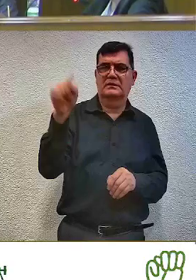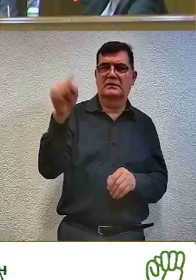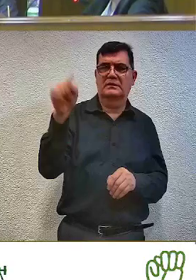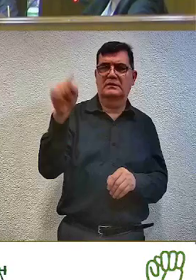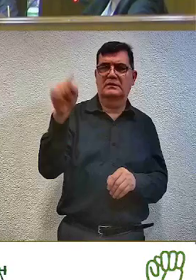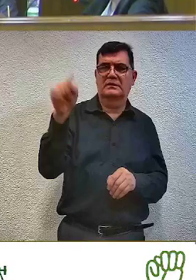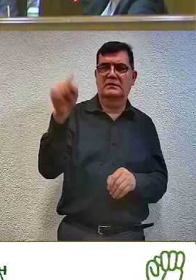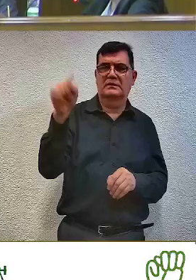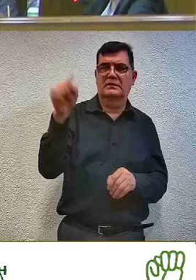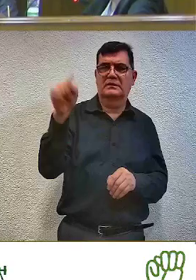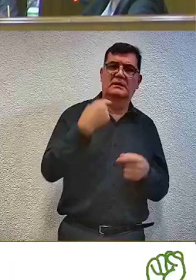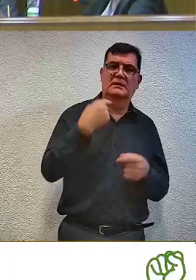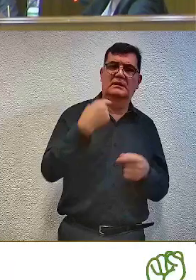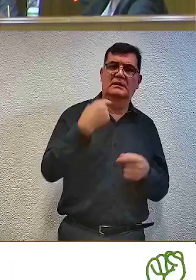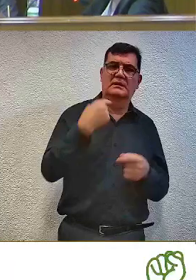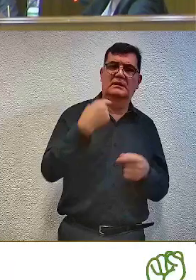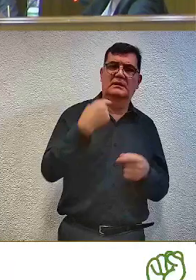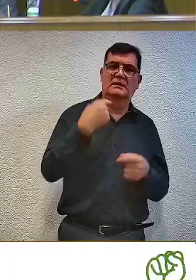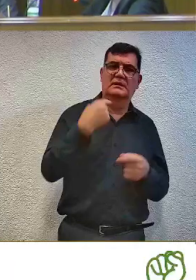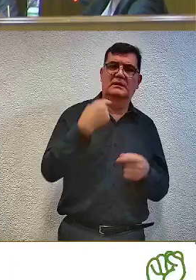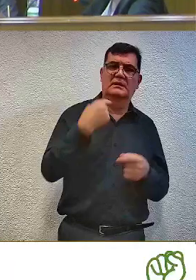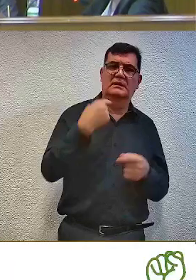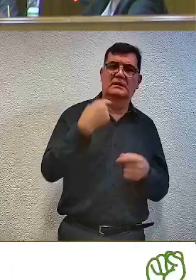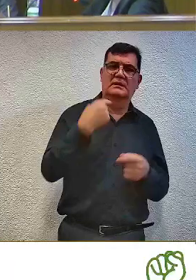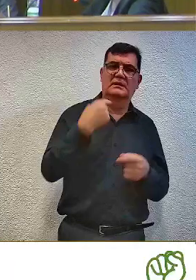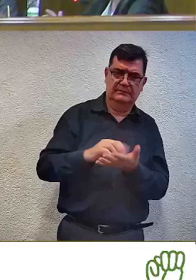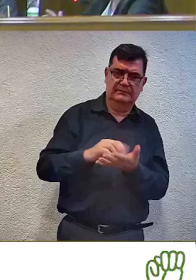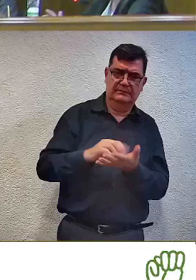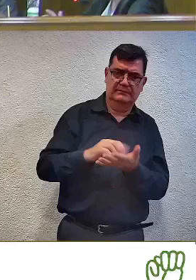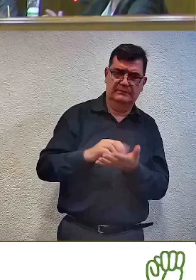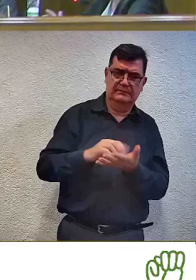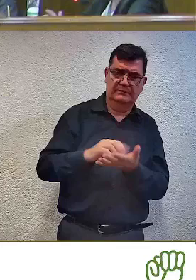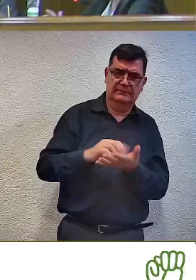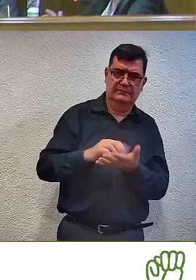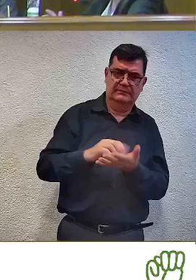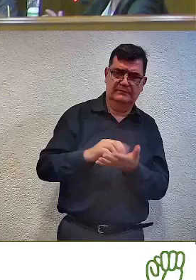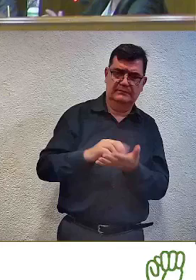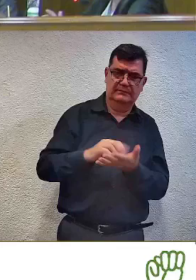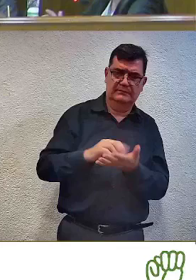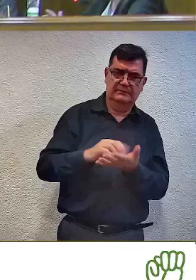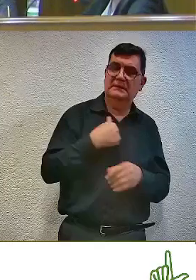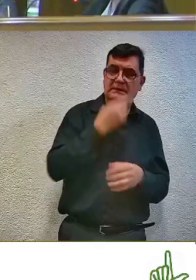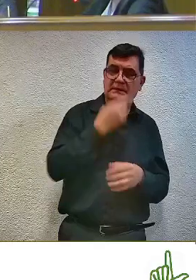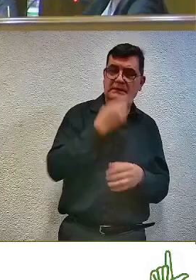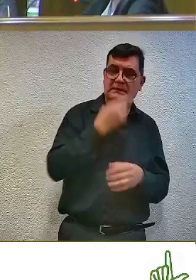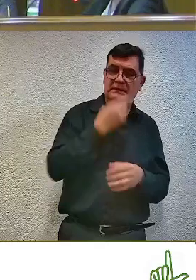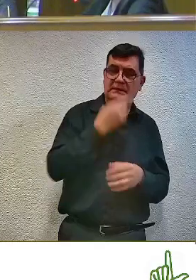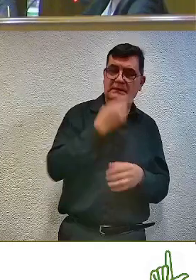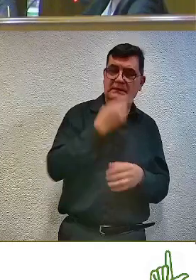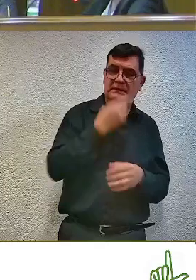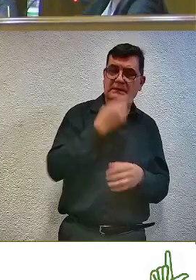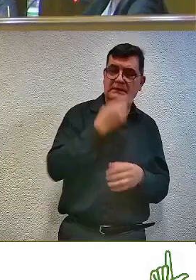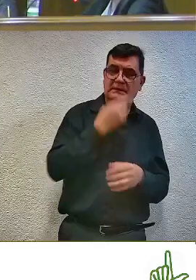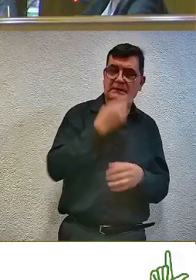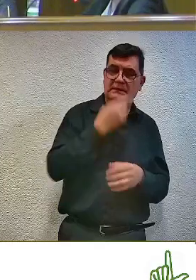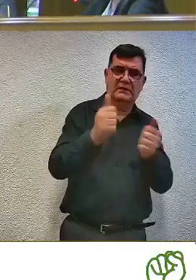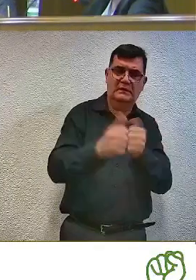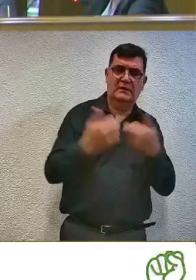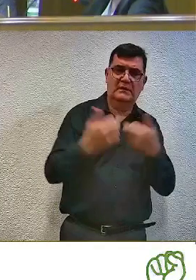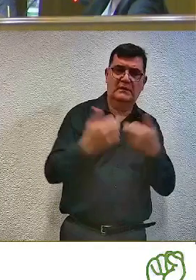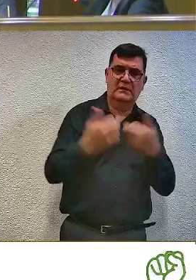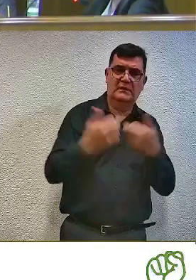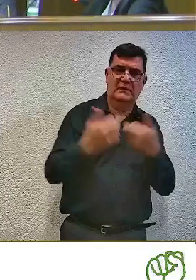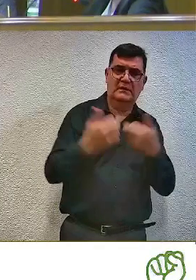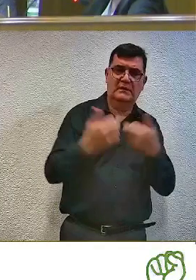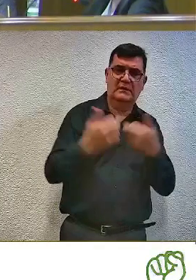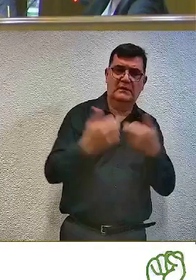021/SE/14-11-2025 dictada dentro del referido expediente. Con base en lo anterior, se advierte que, con posterioridad a la presentación de la demanda